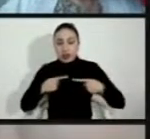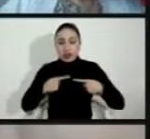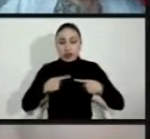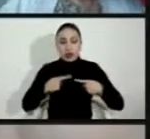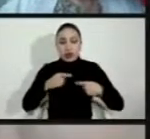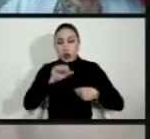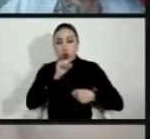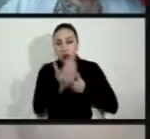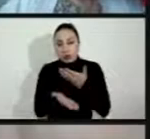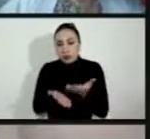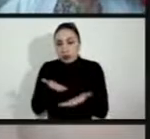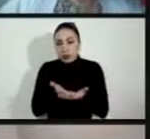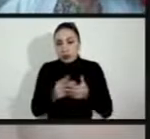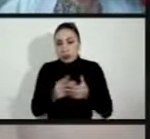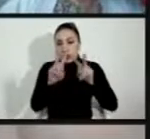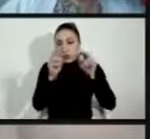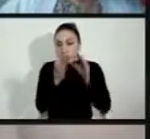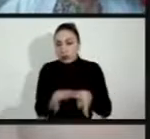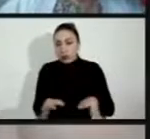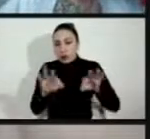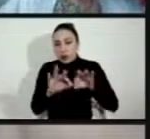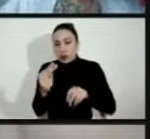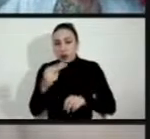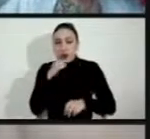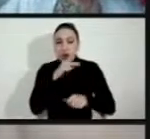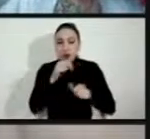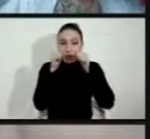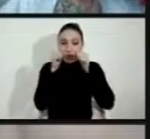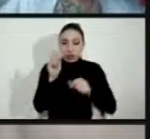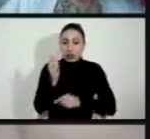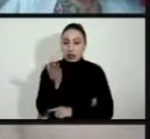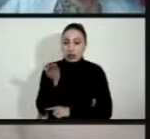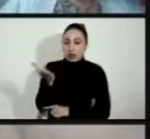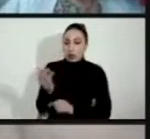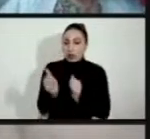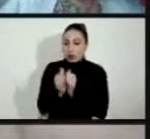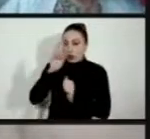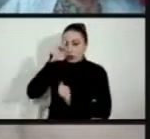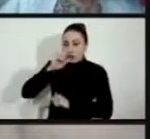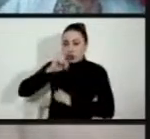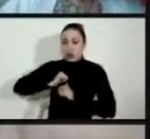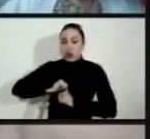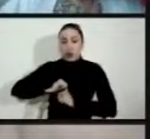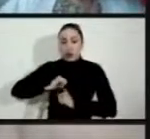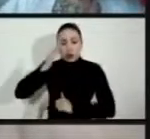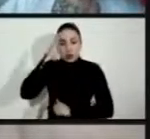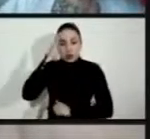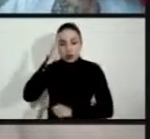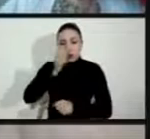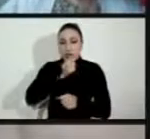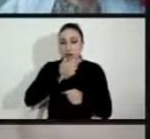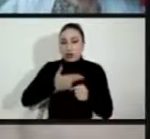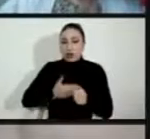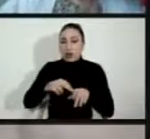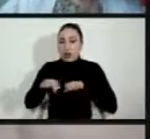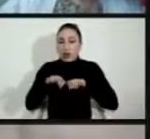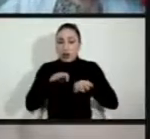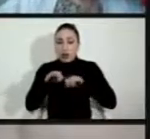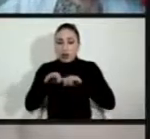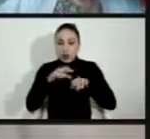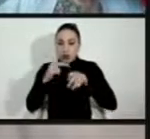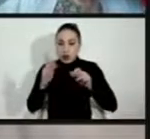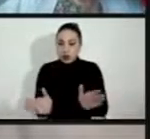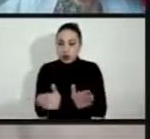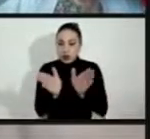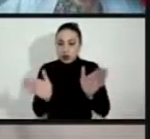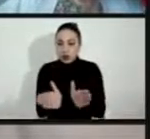donde estamos solicitando a la Secretaría del Trabajo y del Fomento al Empleo que genere